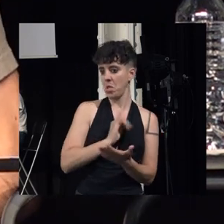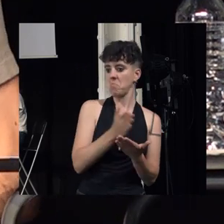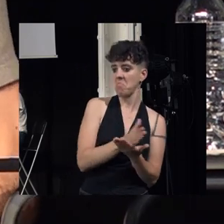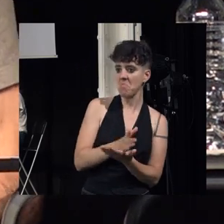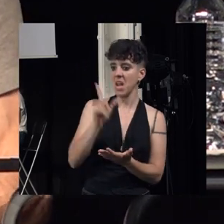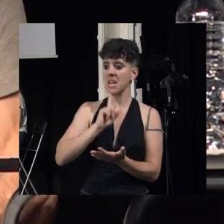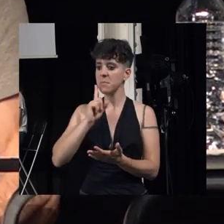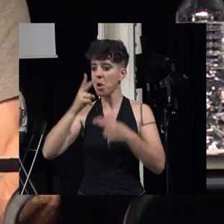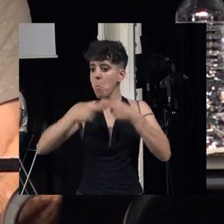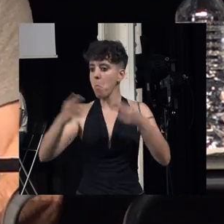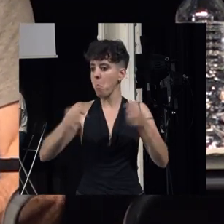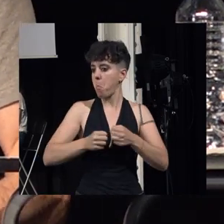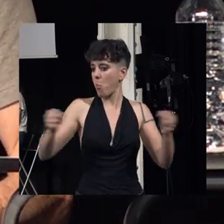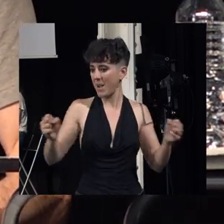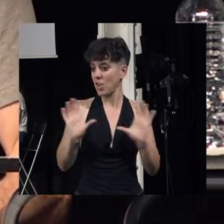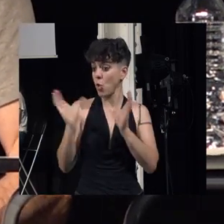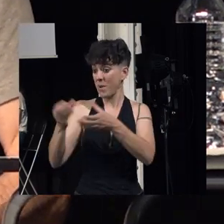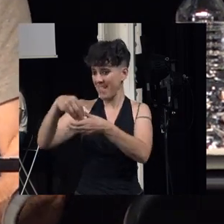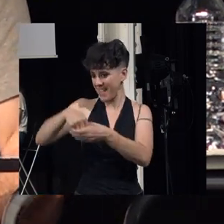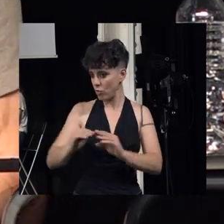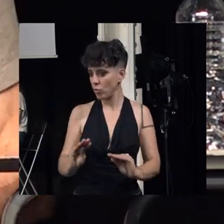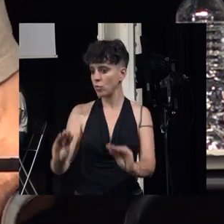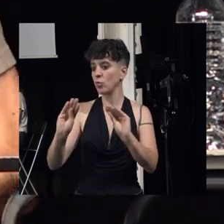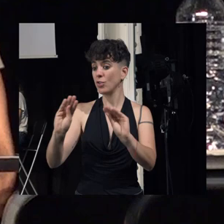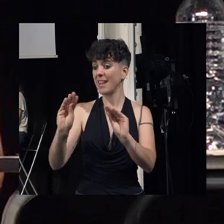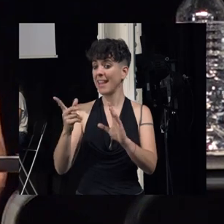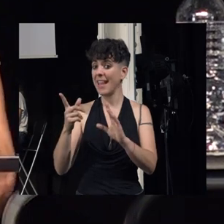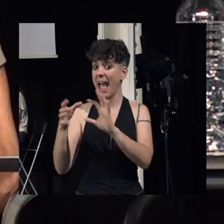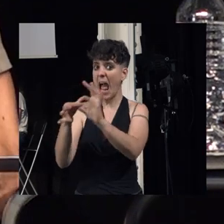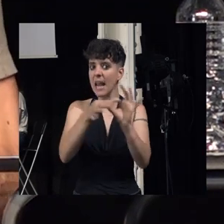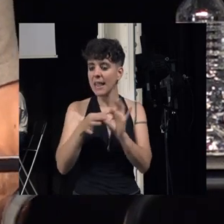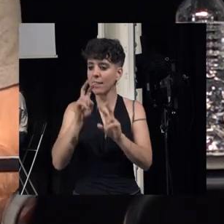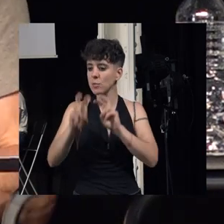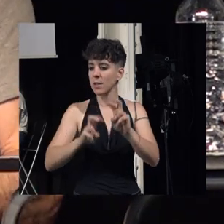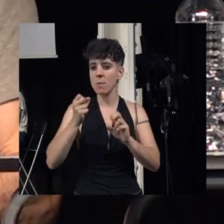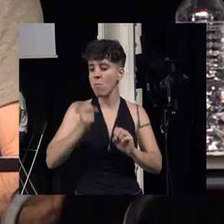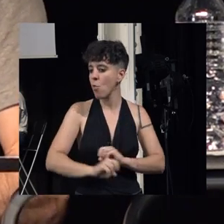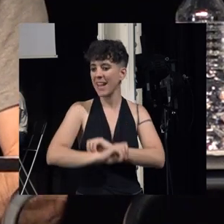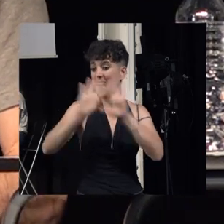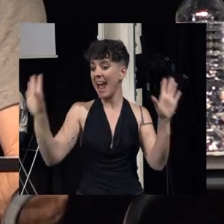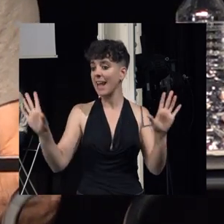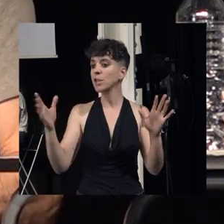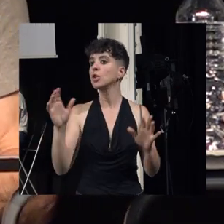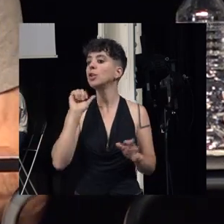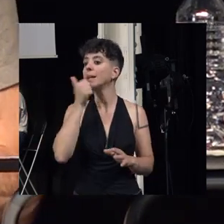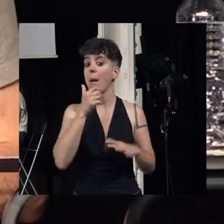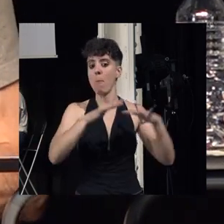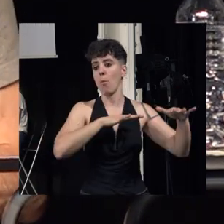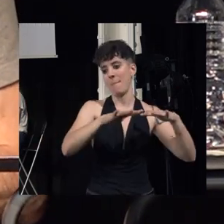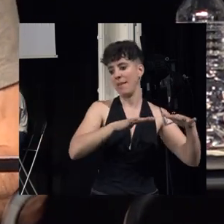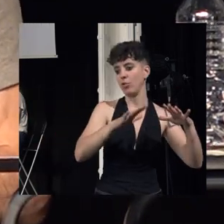lesbianas públicamente en sus comunidades y buscando alianzas explícitas con el movimiento queer.